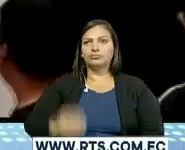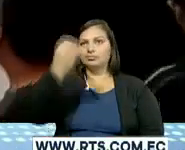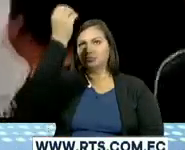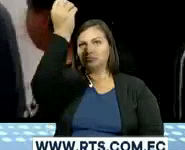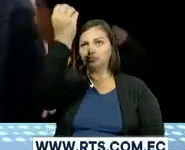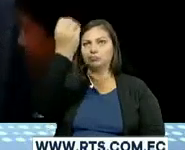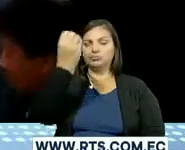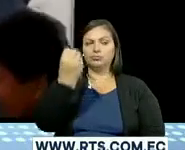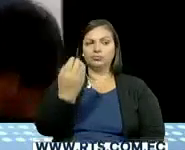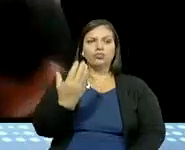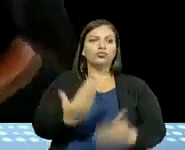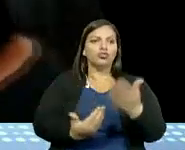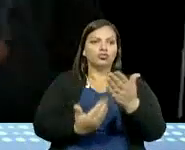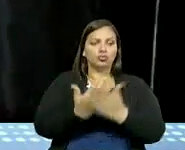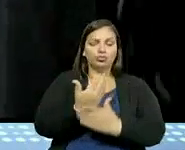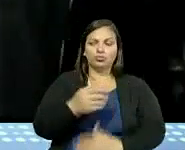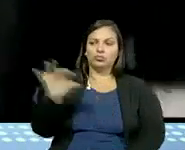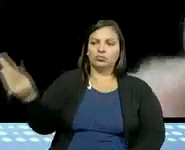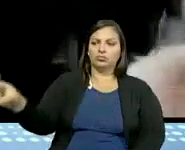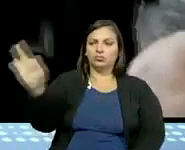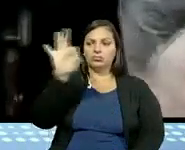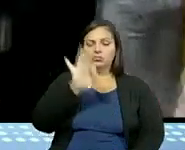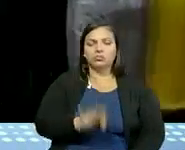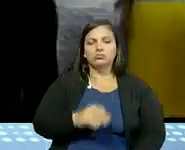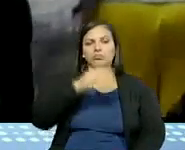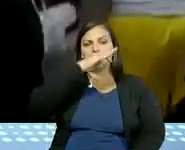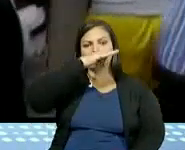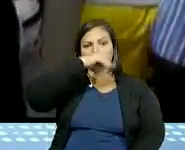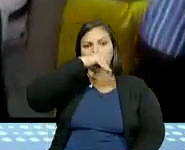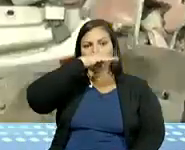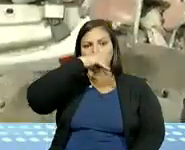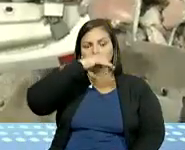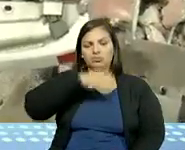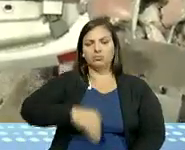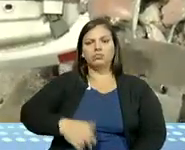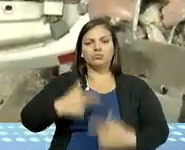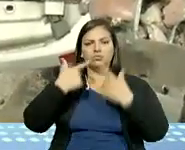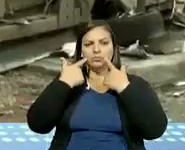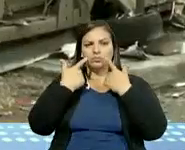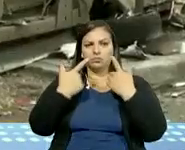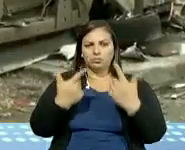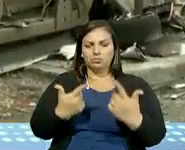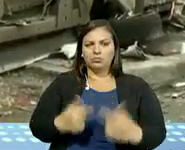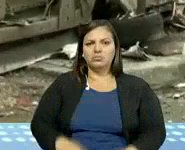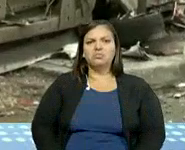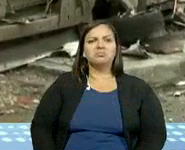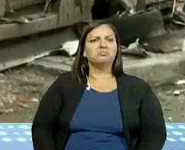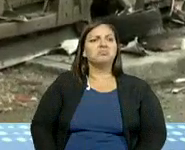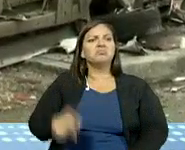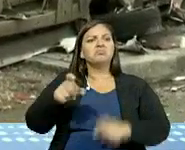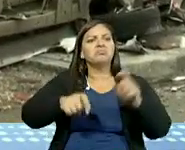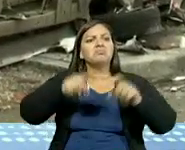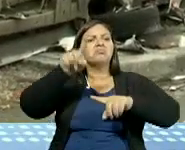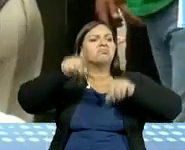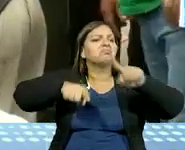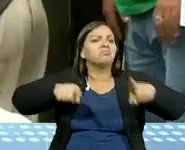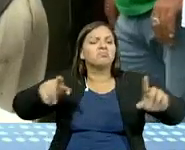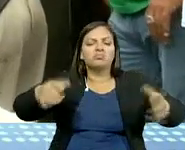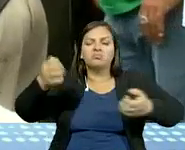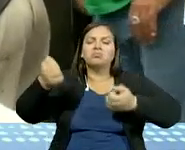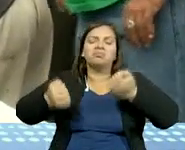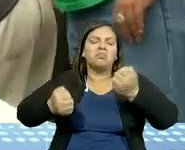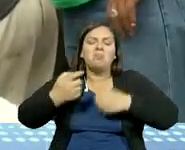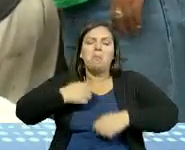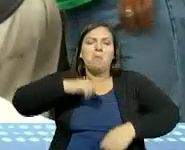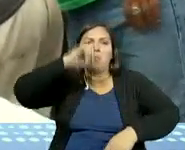¿Para qué? Para que el conductor pues se familiarice con la instalación de ese semáforo, porque hay conductores que transitan por esa vía y muchas veces